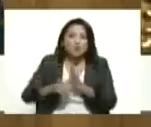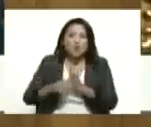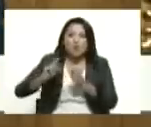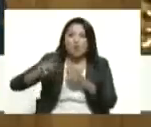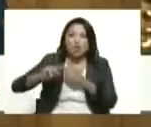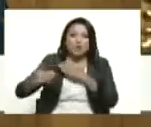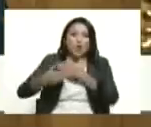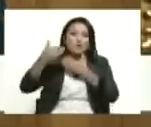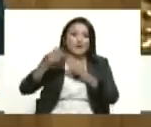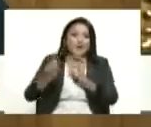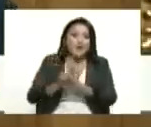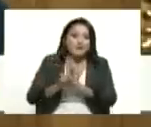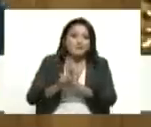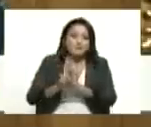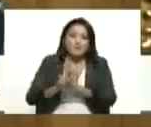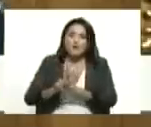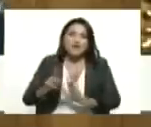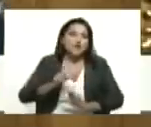ley.